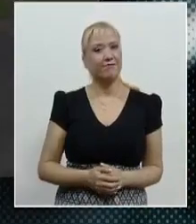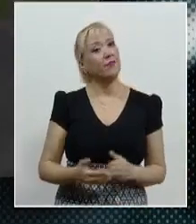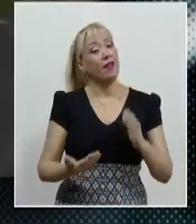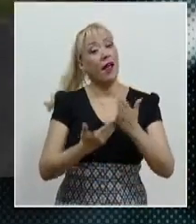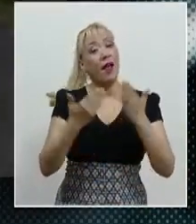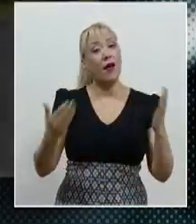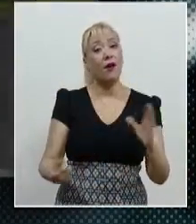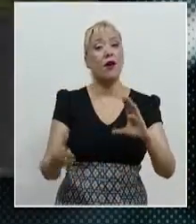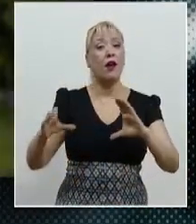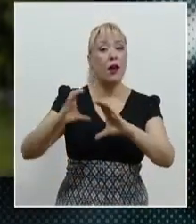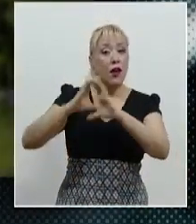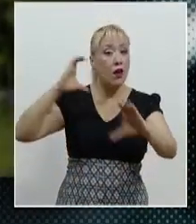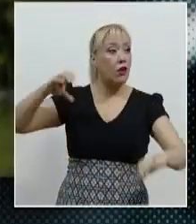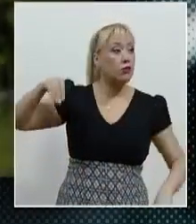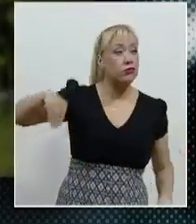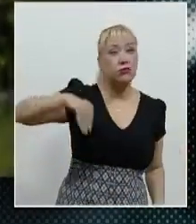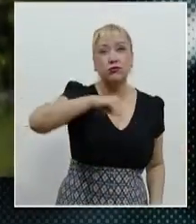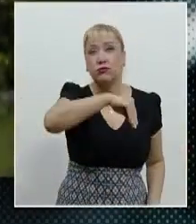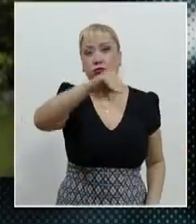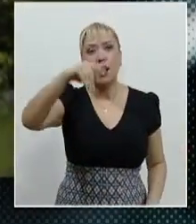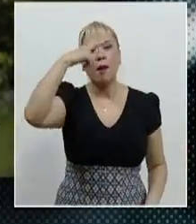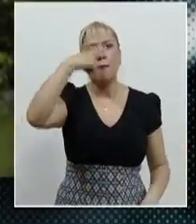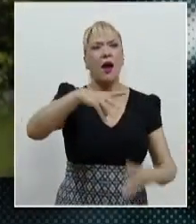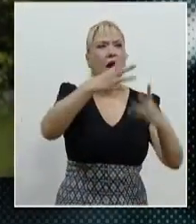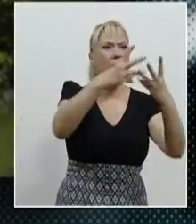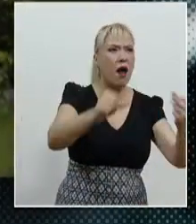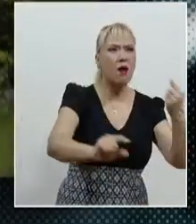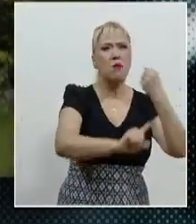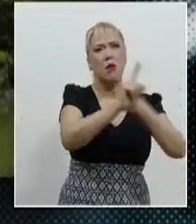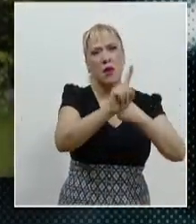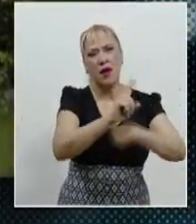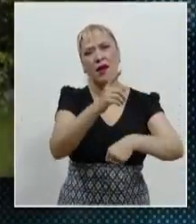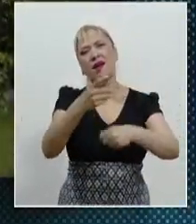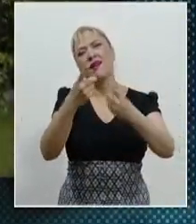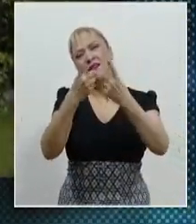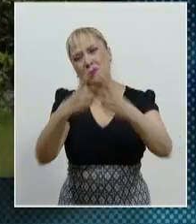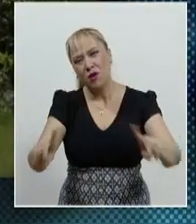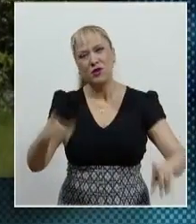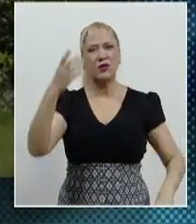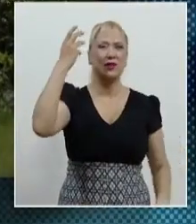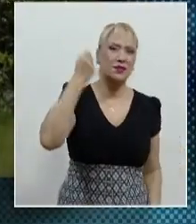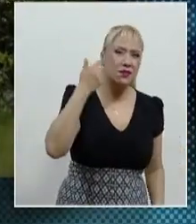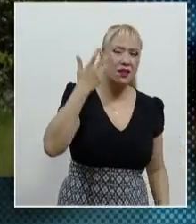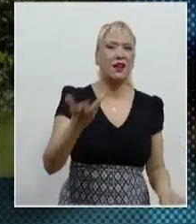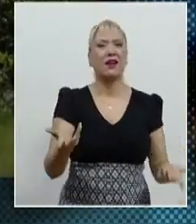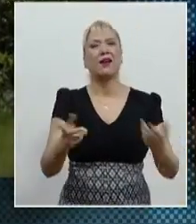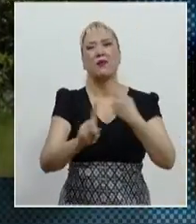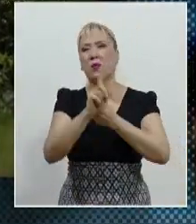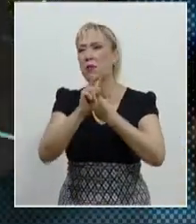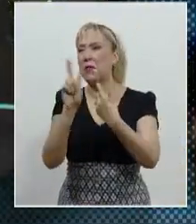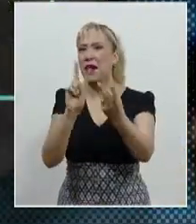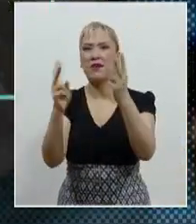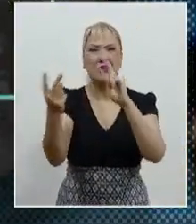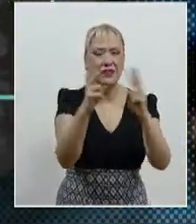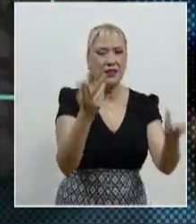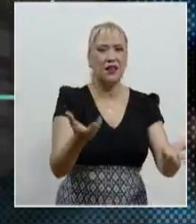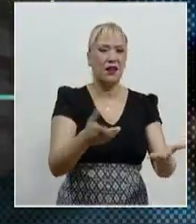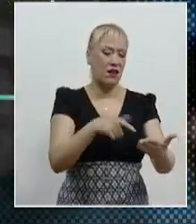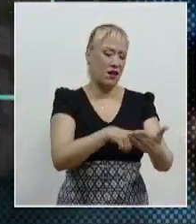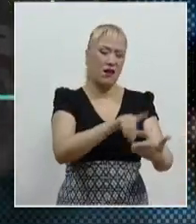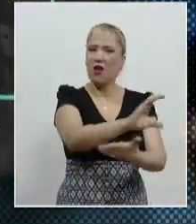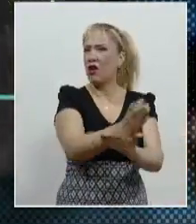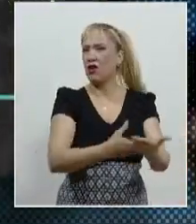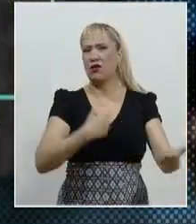Mecanismos Alternativos para la Solución de Conflictos en Asuntos Familiares, Civiles, Mercantiles y Comunitarios del Poder Judicial